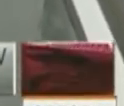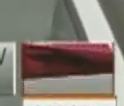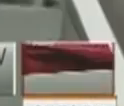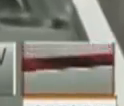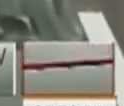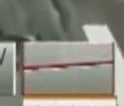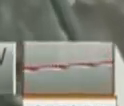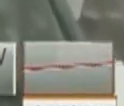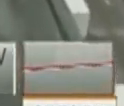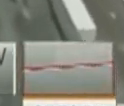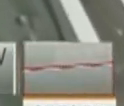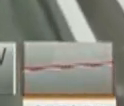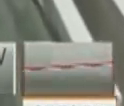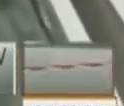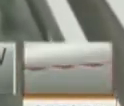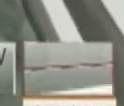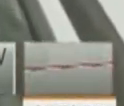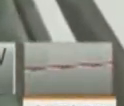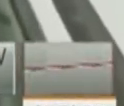Presidencial.